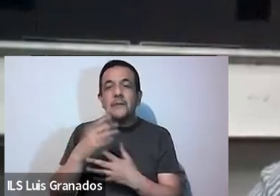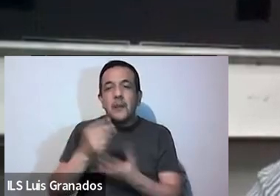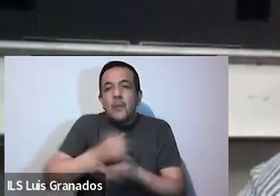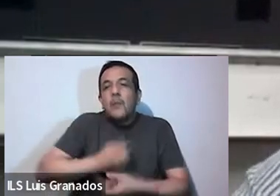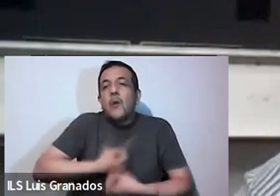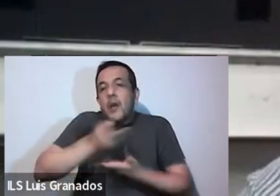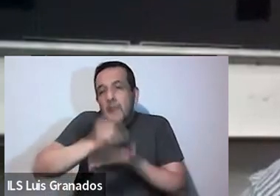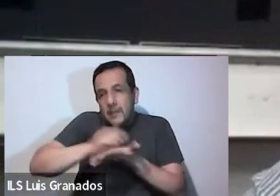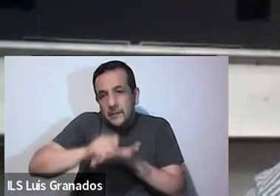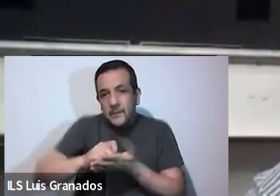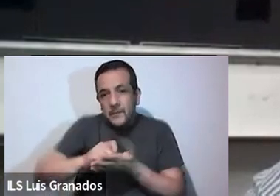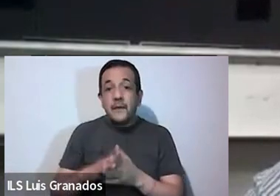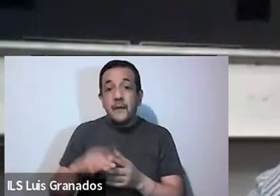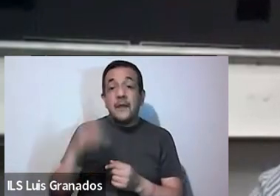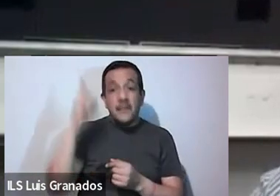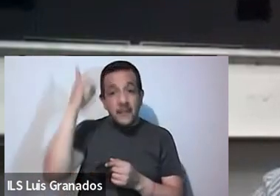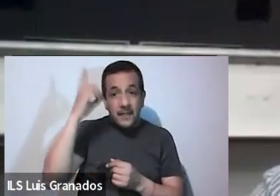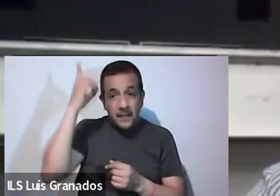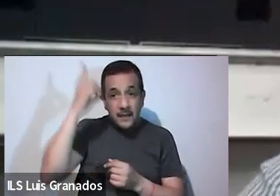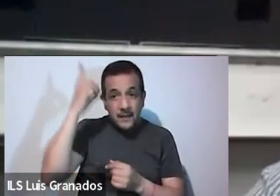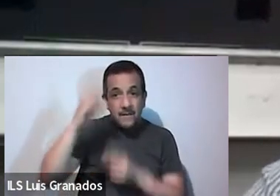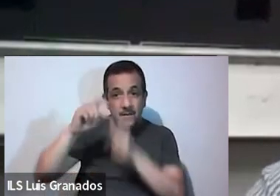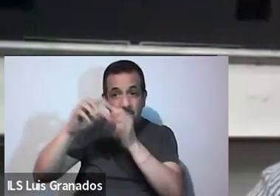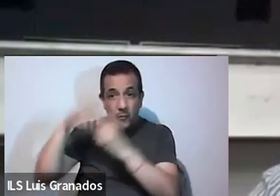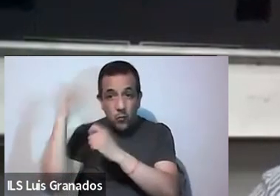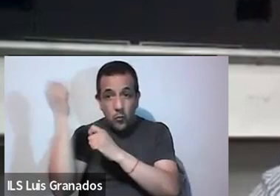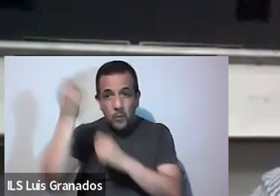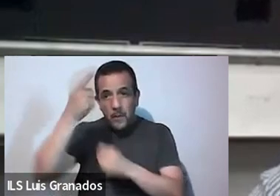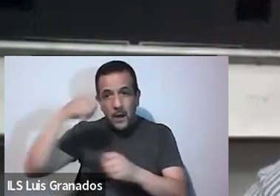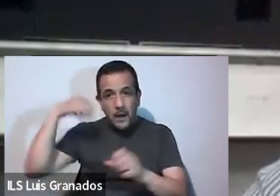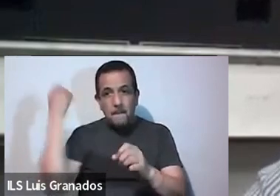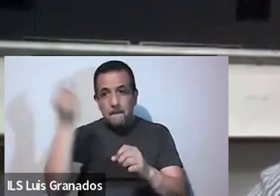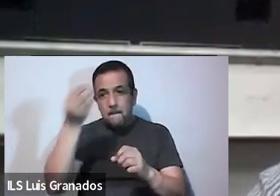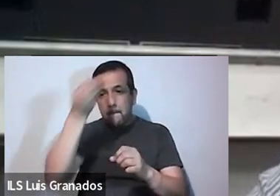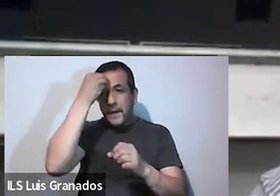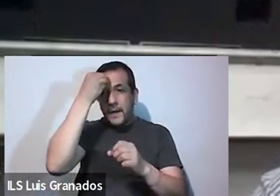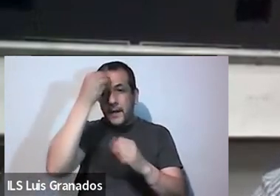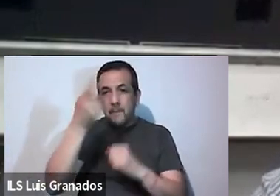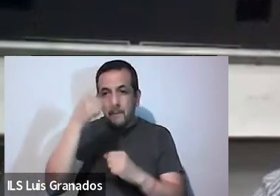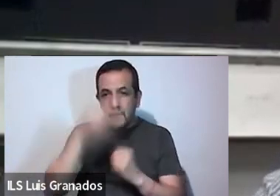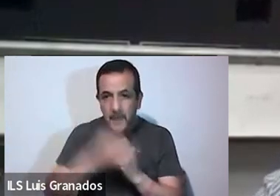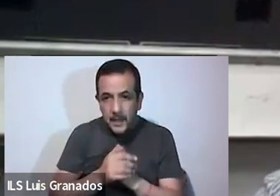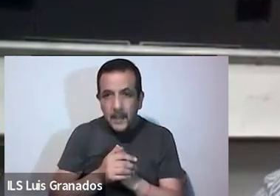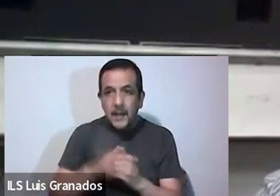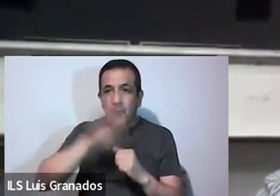David la utilizó para matar a Goliat. Miguel Ángel le sacó la más bella